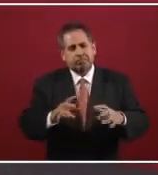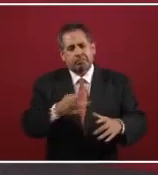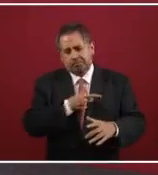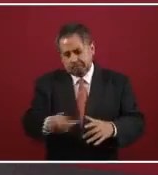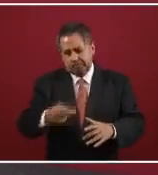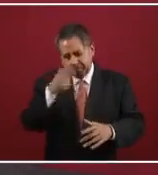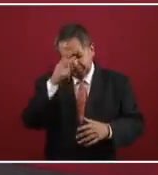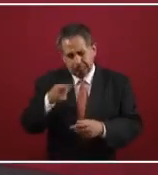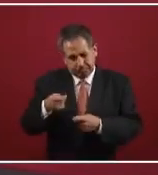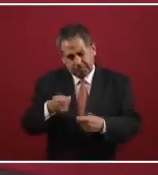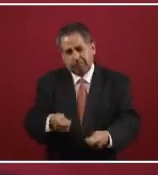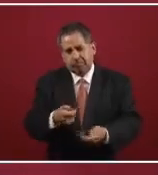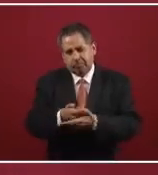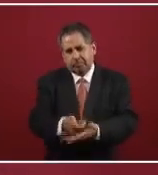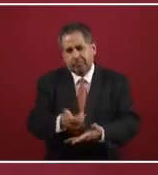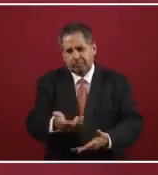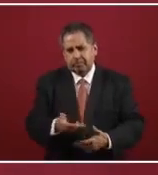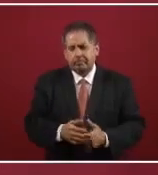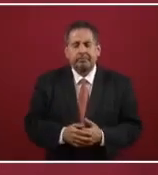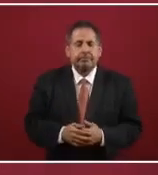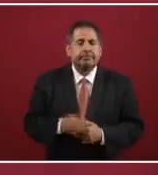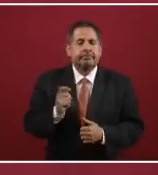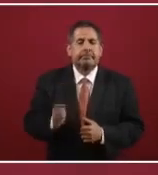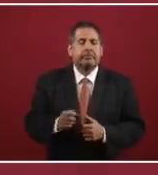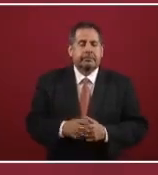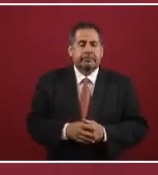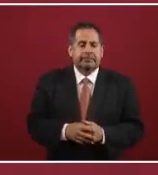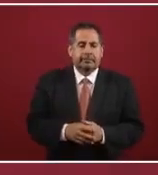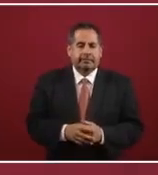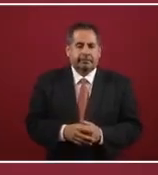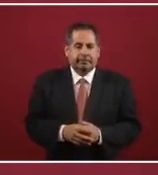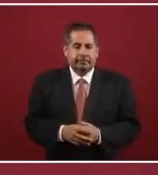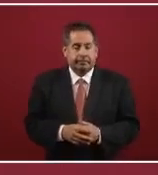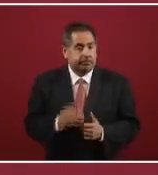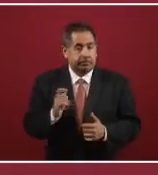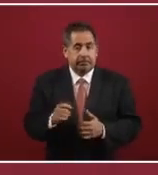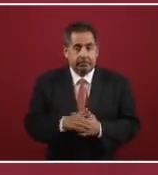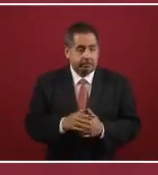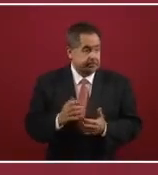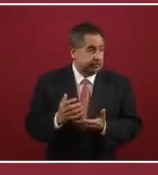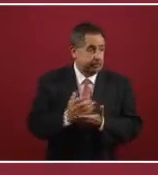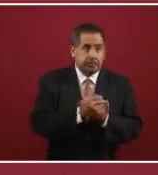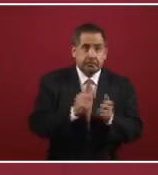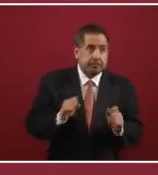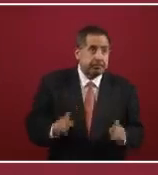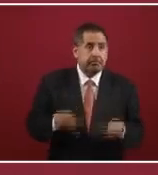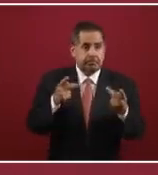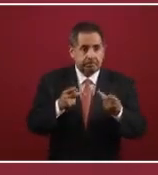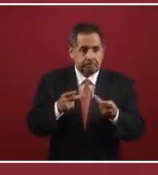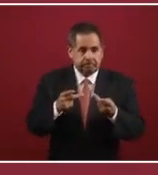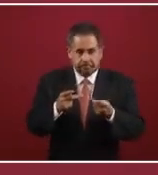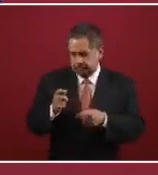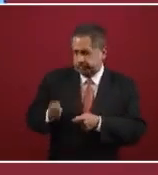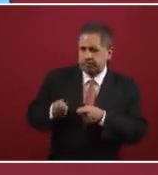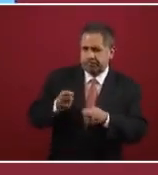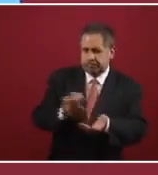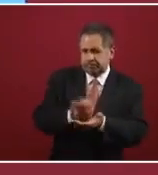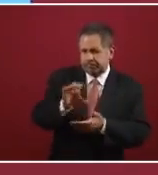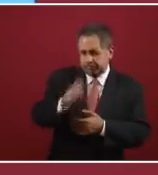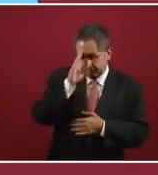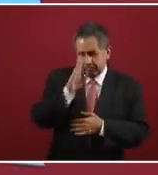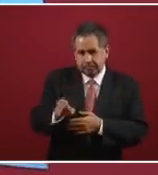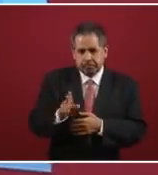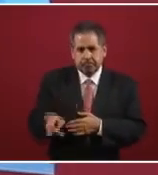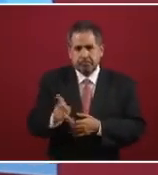de méxico lo que salga de la subasta y una vez